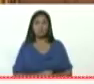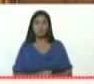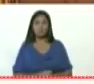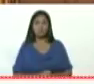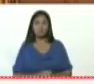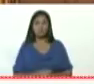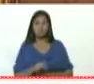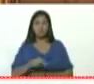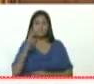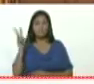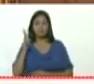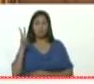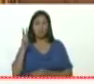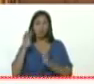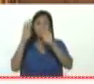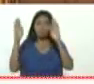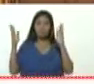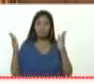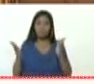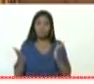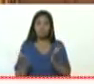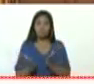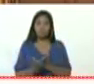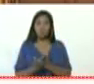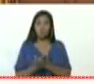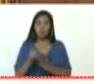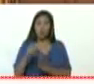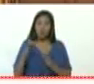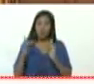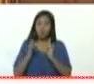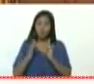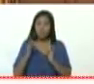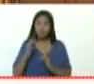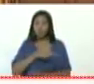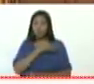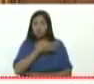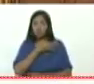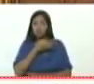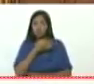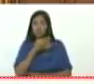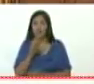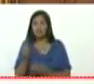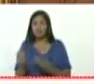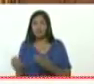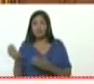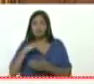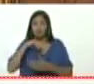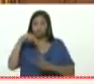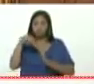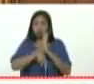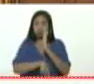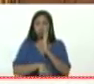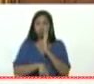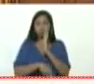en Venezuela y en el mundo, es la red social de mayor penetración